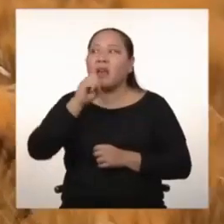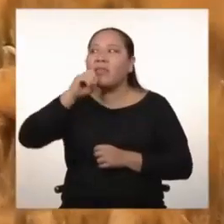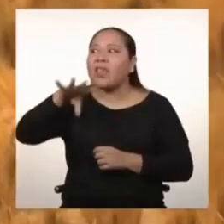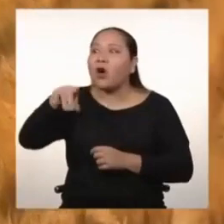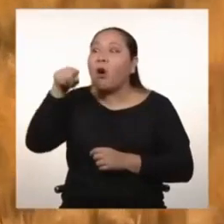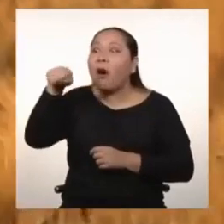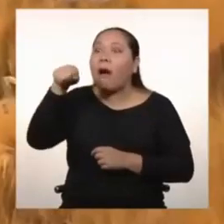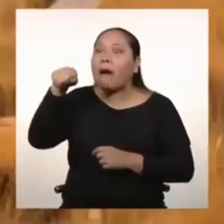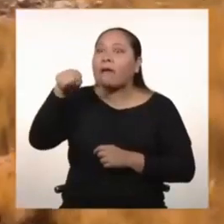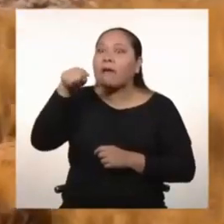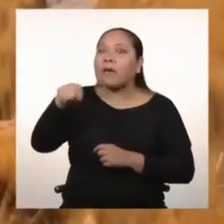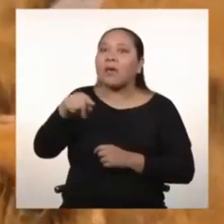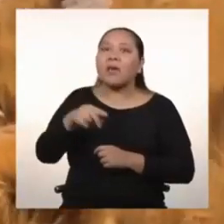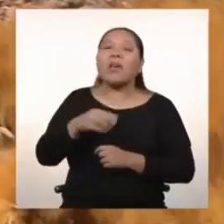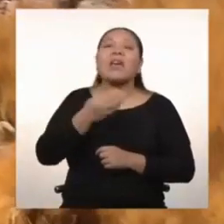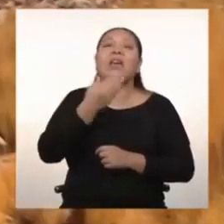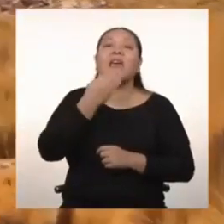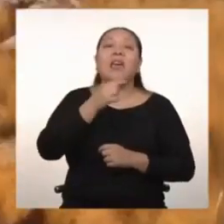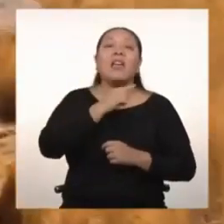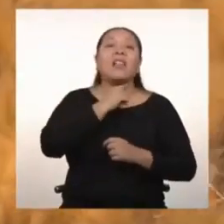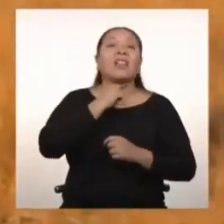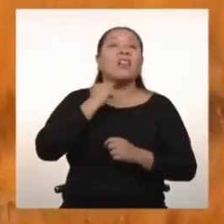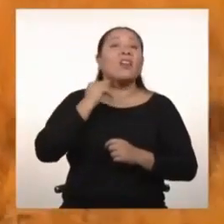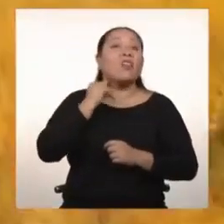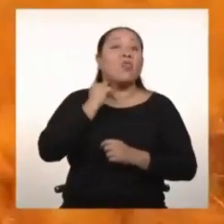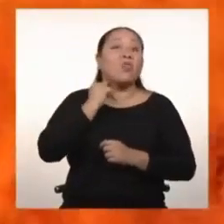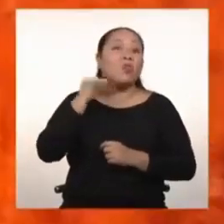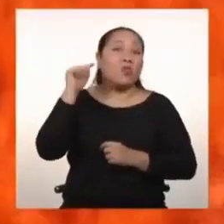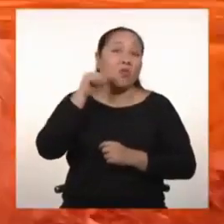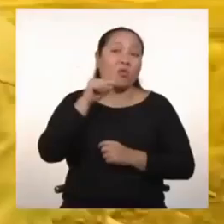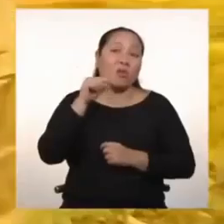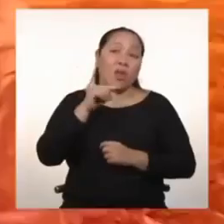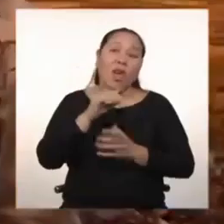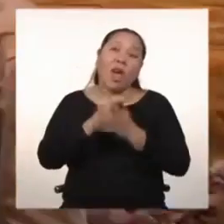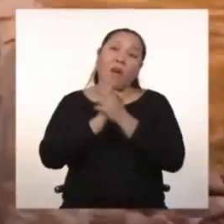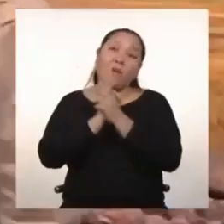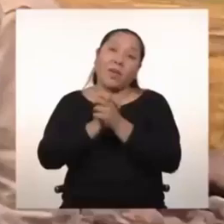siendo entregado con su familia al visitador Areche.